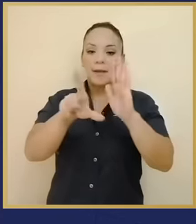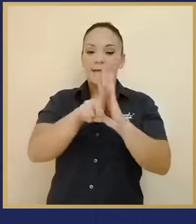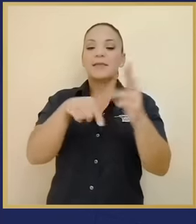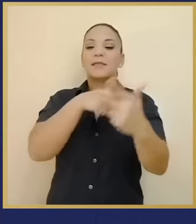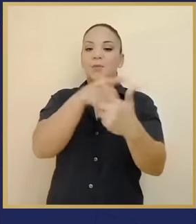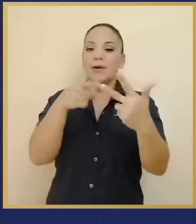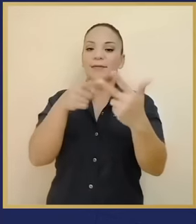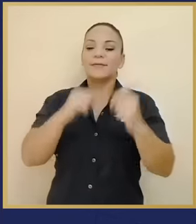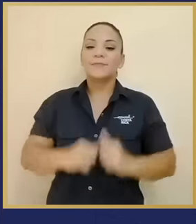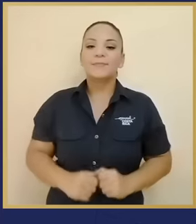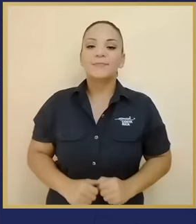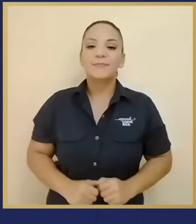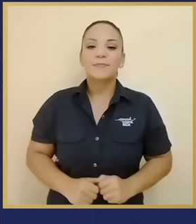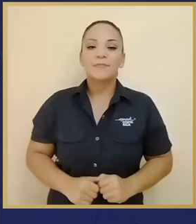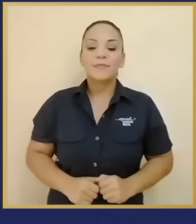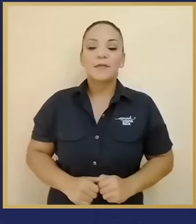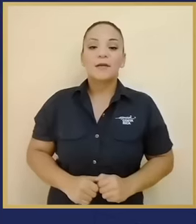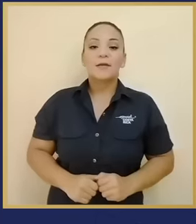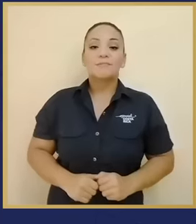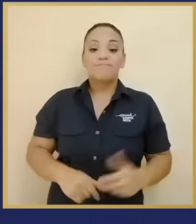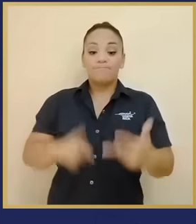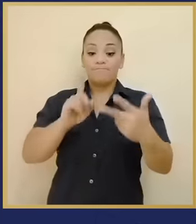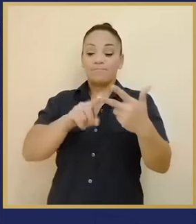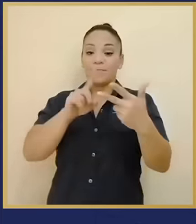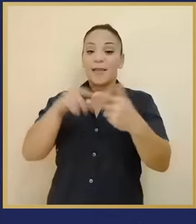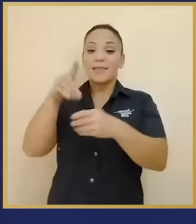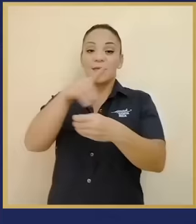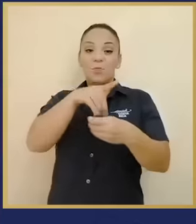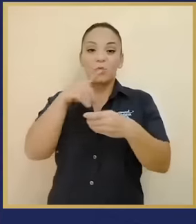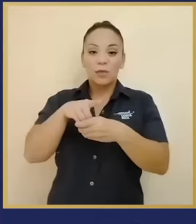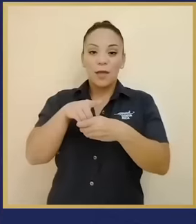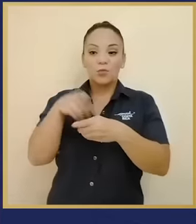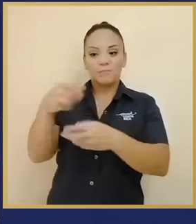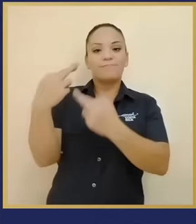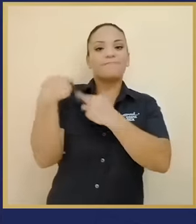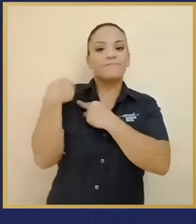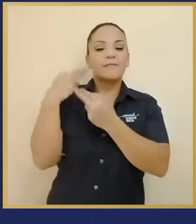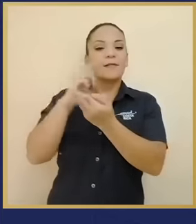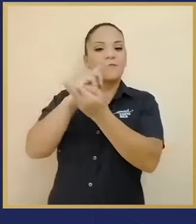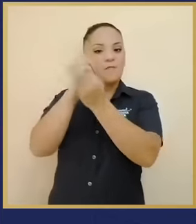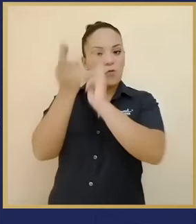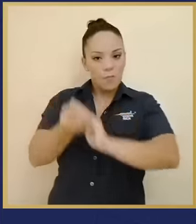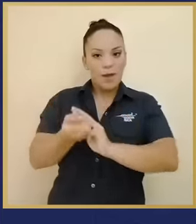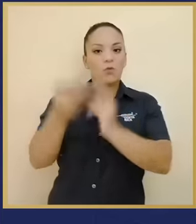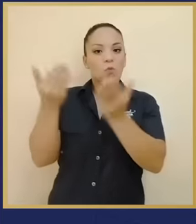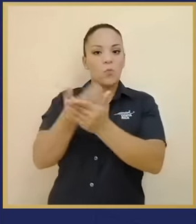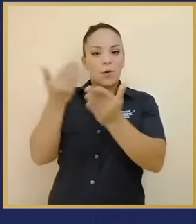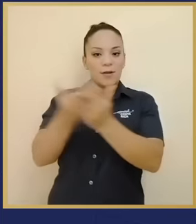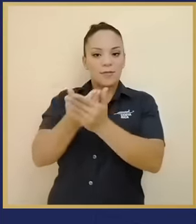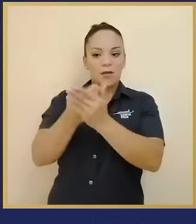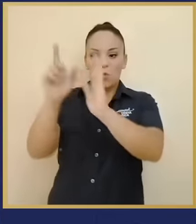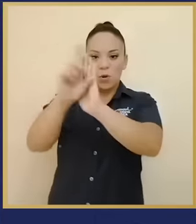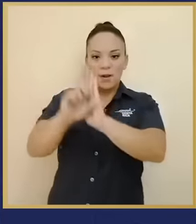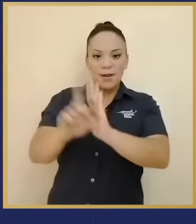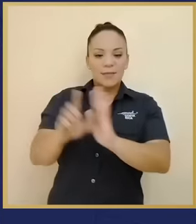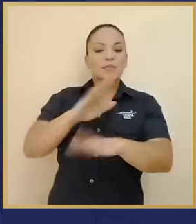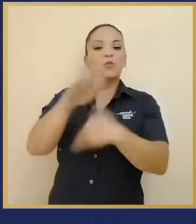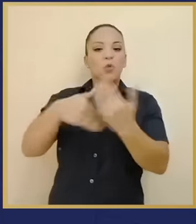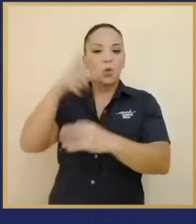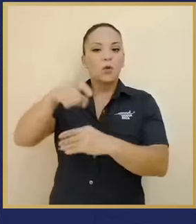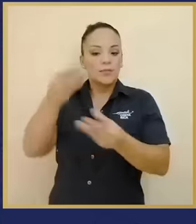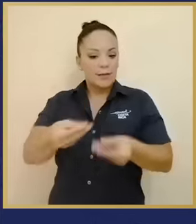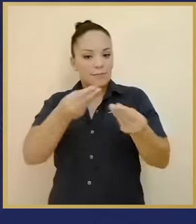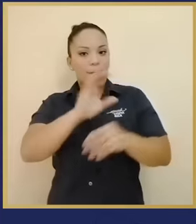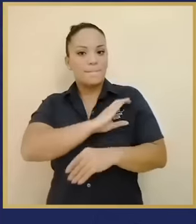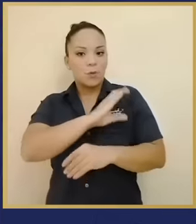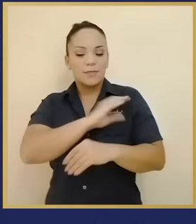Asamblea Legislativa. Los señores y señoras diputados reformando y modernizando el marco legal que requieren hoy